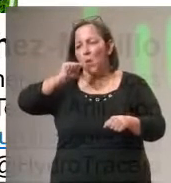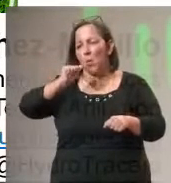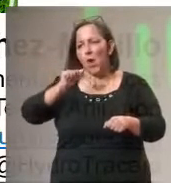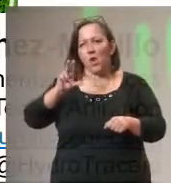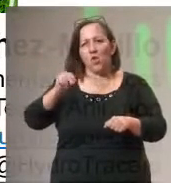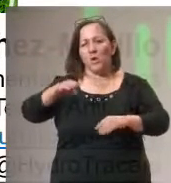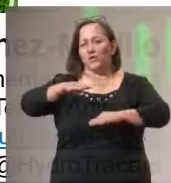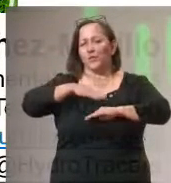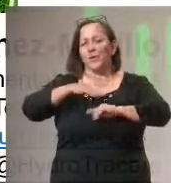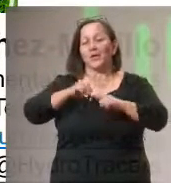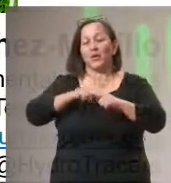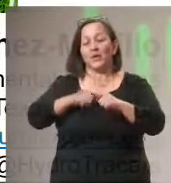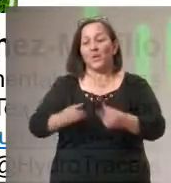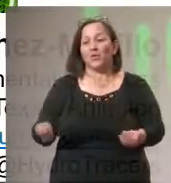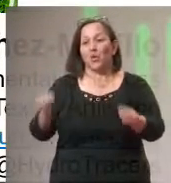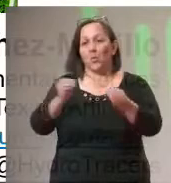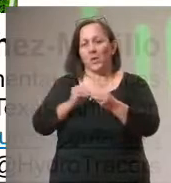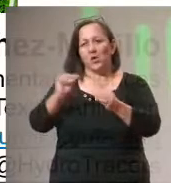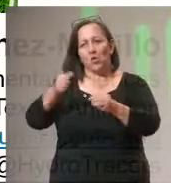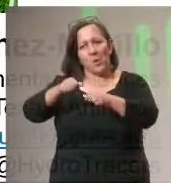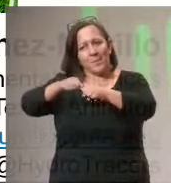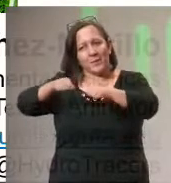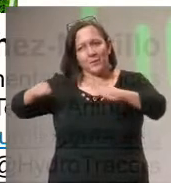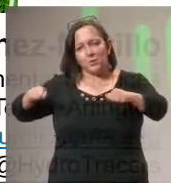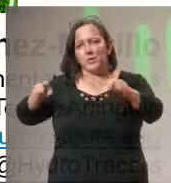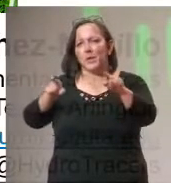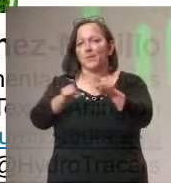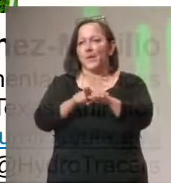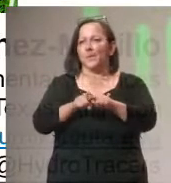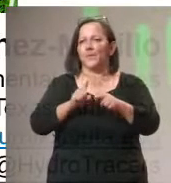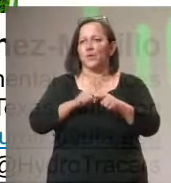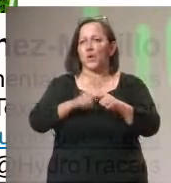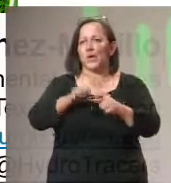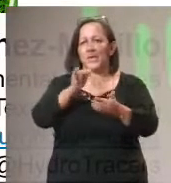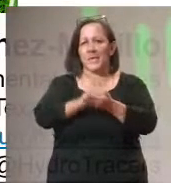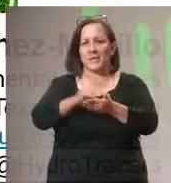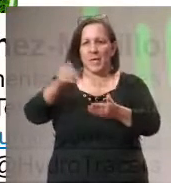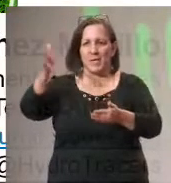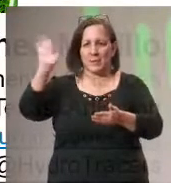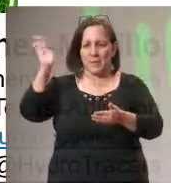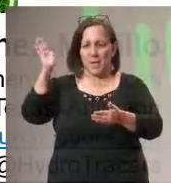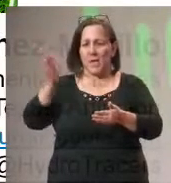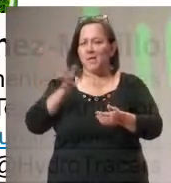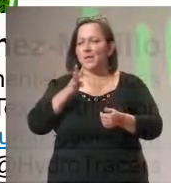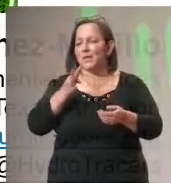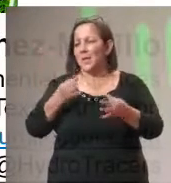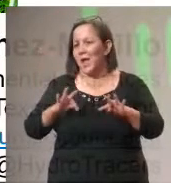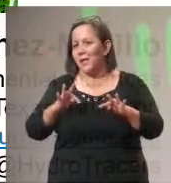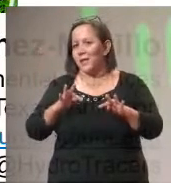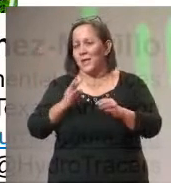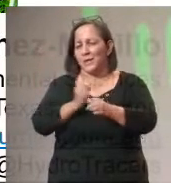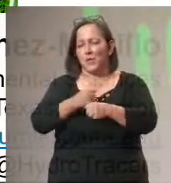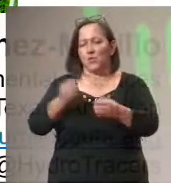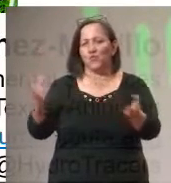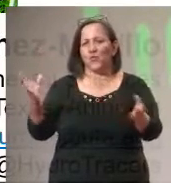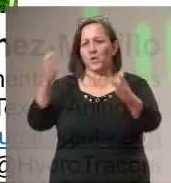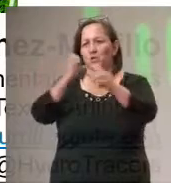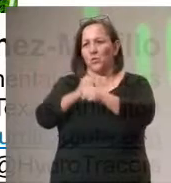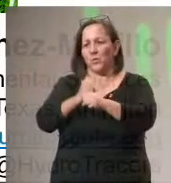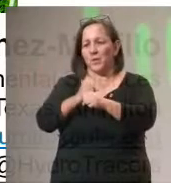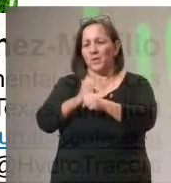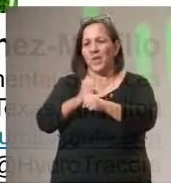tenemos que complementarla con otras mediciones. Y esta charla trata de hacer un resumen de la